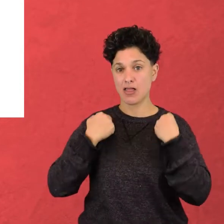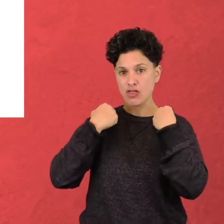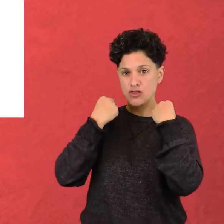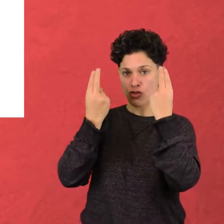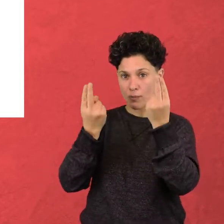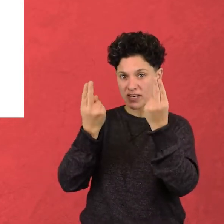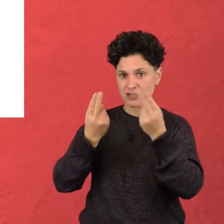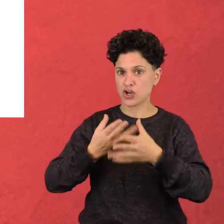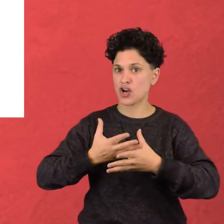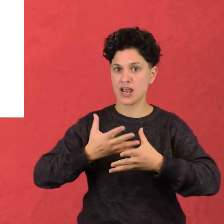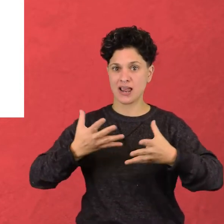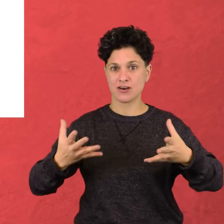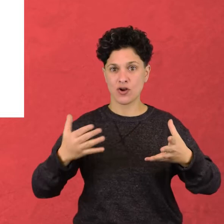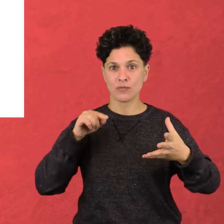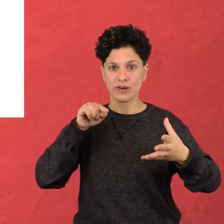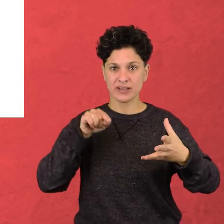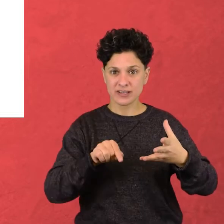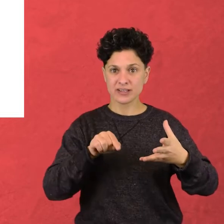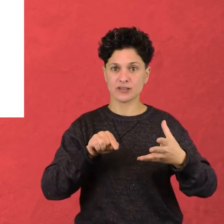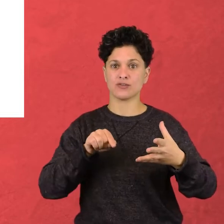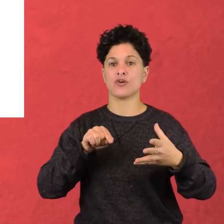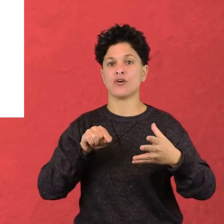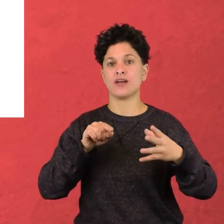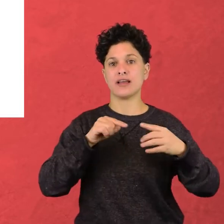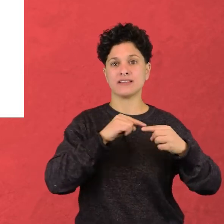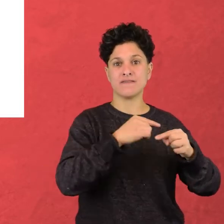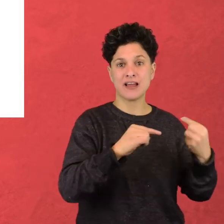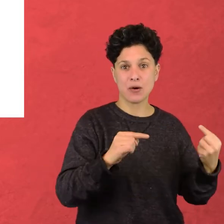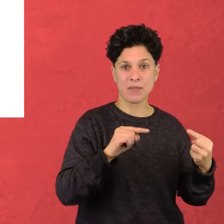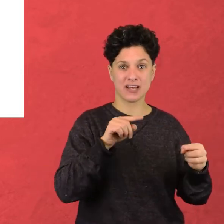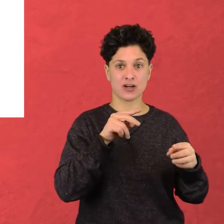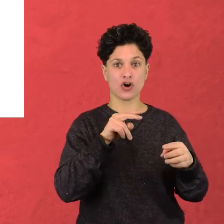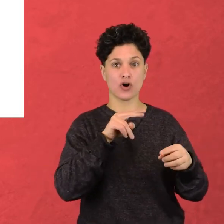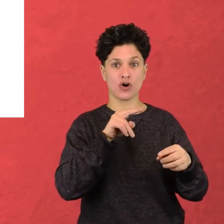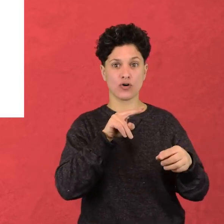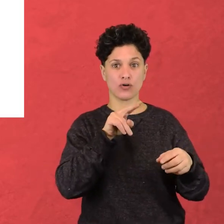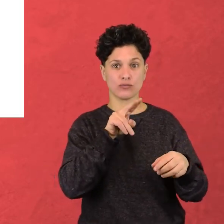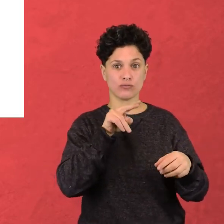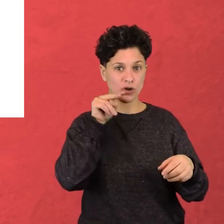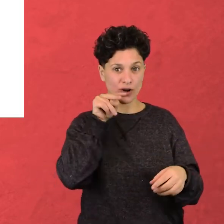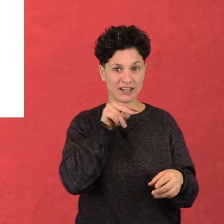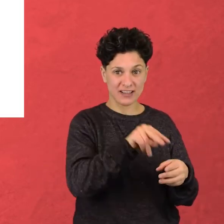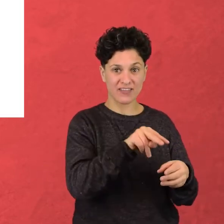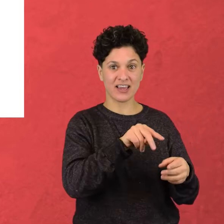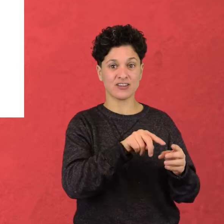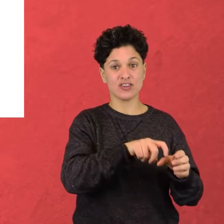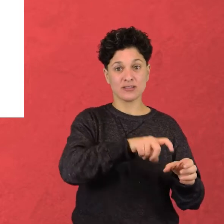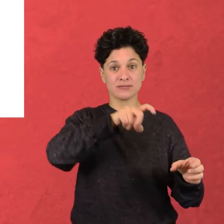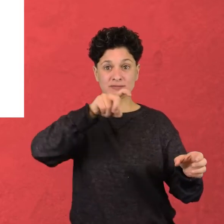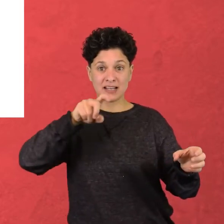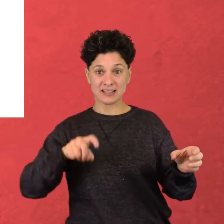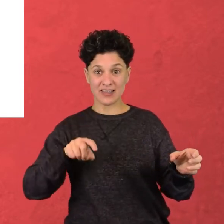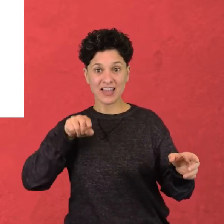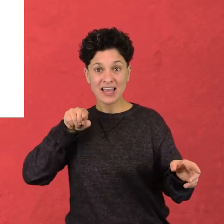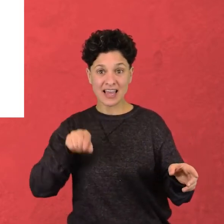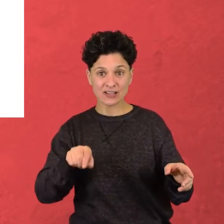manera el mundo fenoménico y el salirnos de ahí es ese mundo nouménico donde está la libertad y donde está